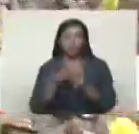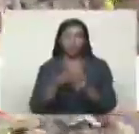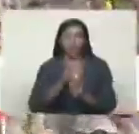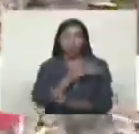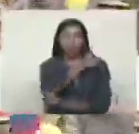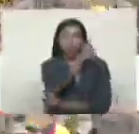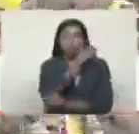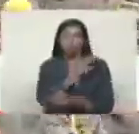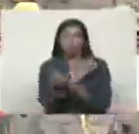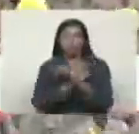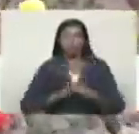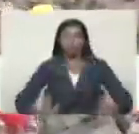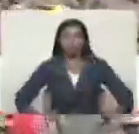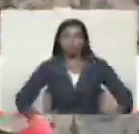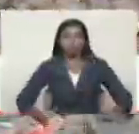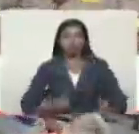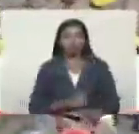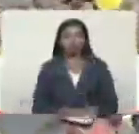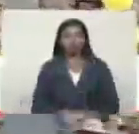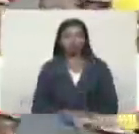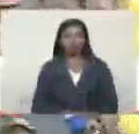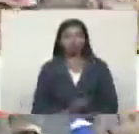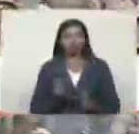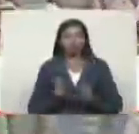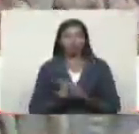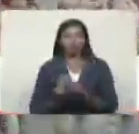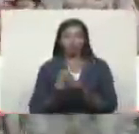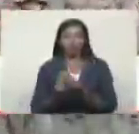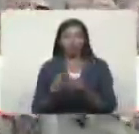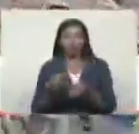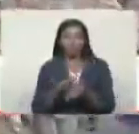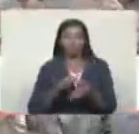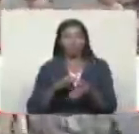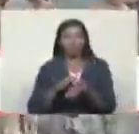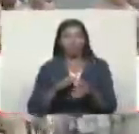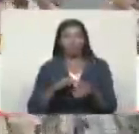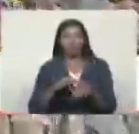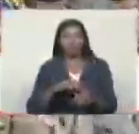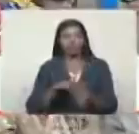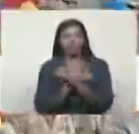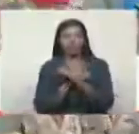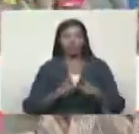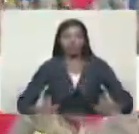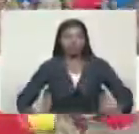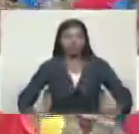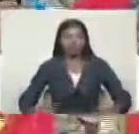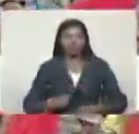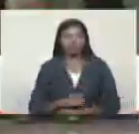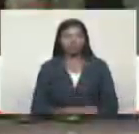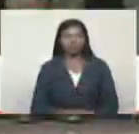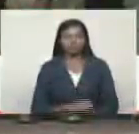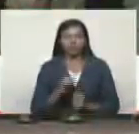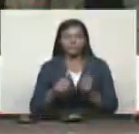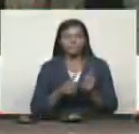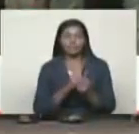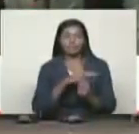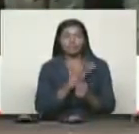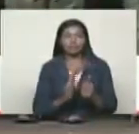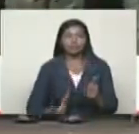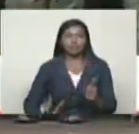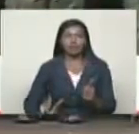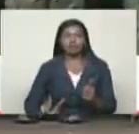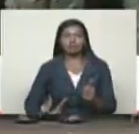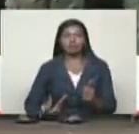Nacional Bolivariana, en compañía del ciudadano general en jefe Vladimir Padrino López, vicepresidente sectorial de Soberanía,